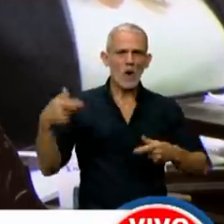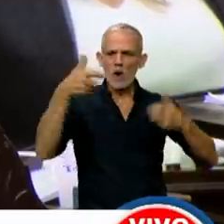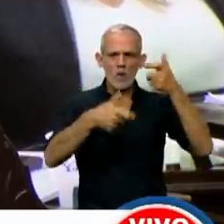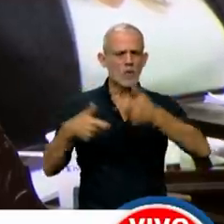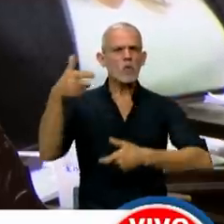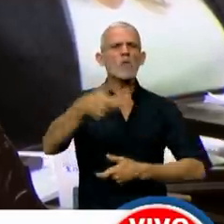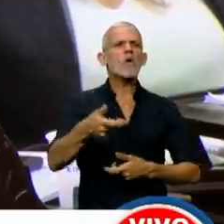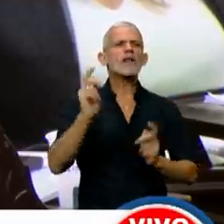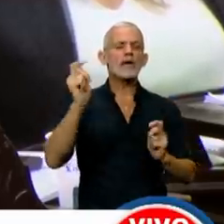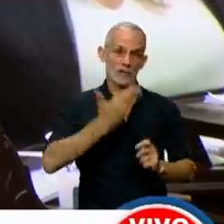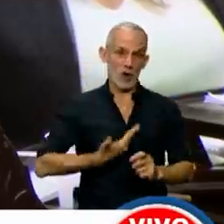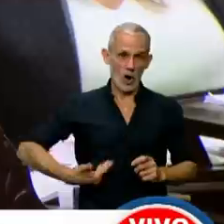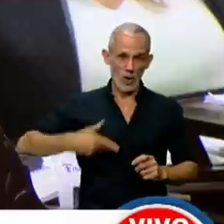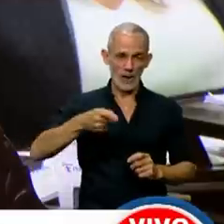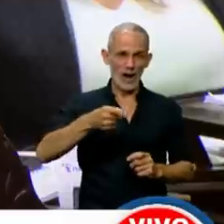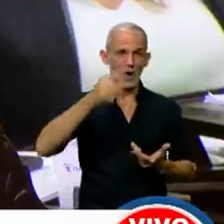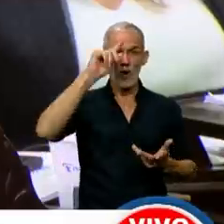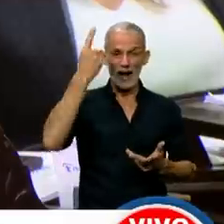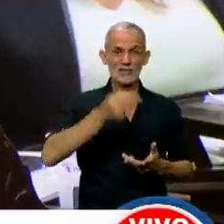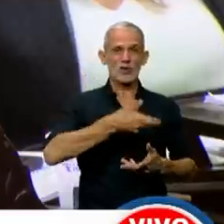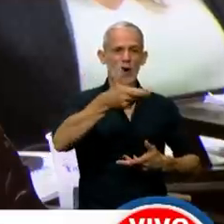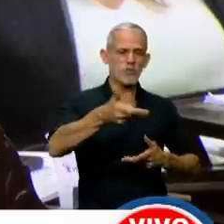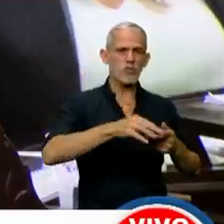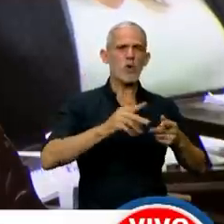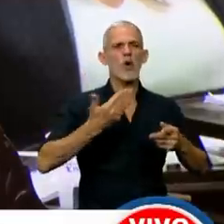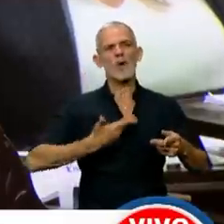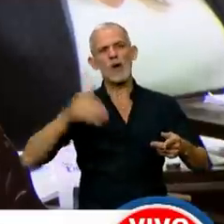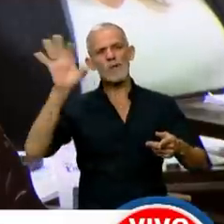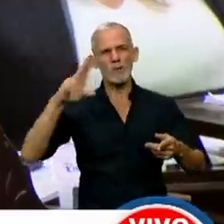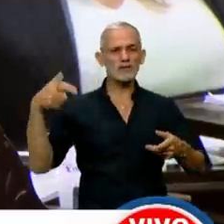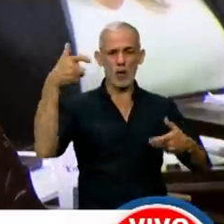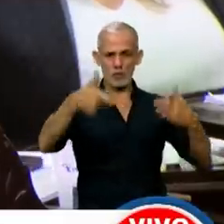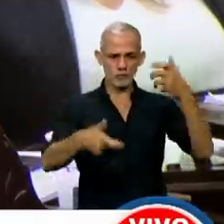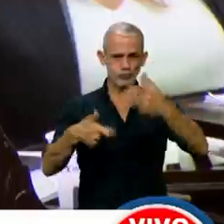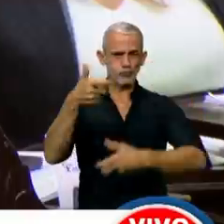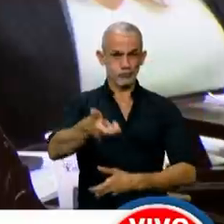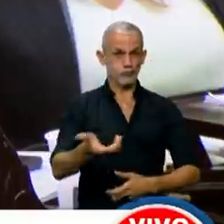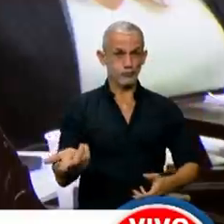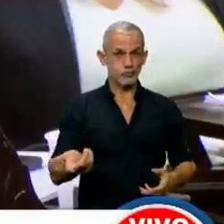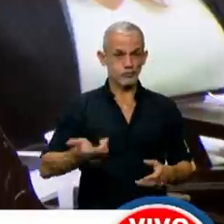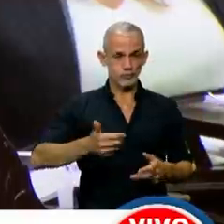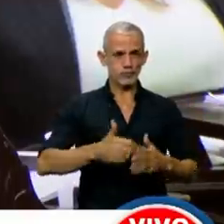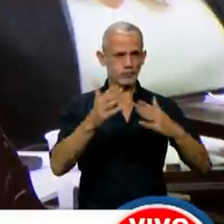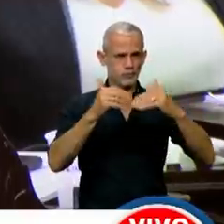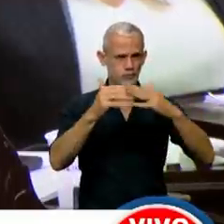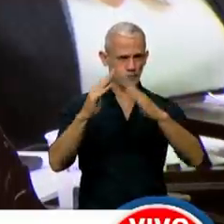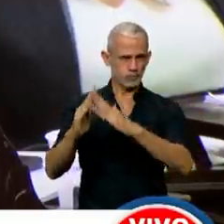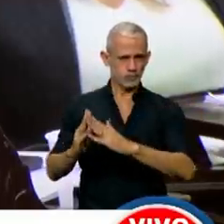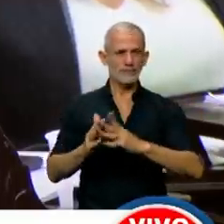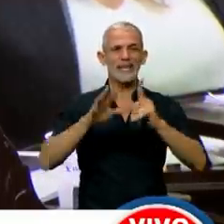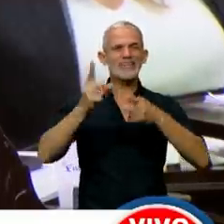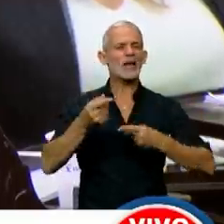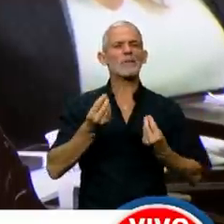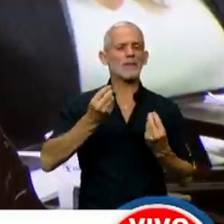mayoritariamente del gobierno nacional y del gobierno provincial se ha logrado también por el